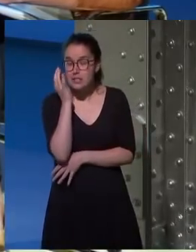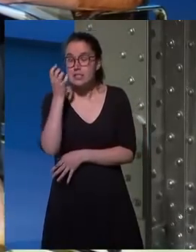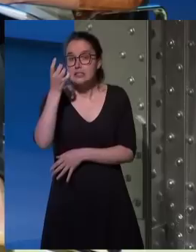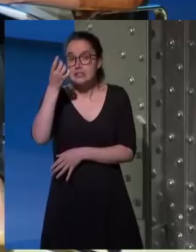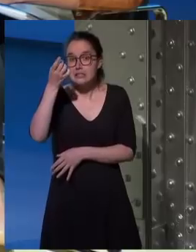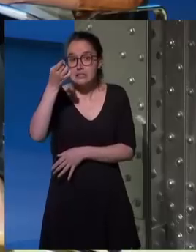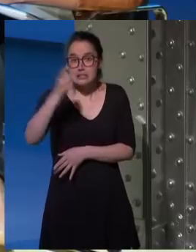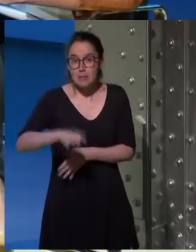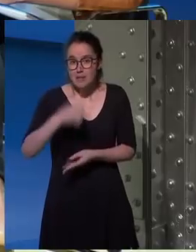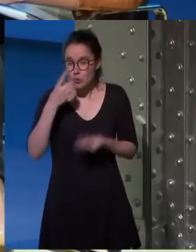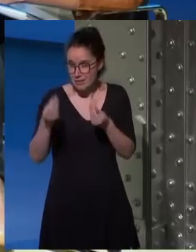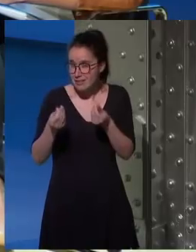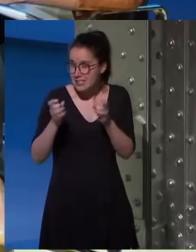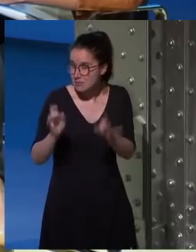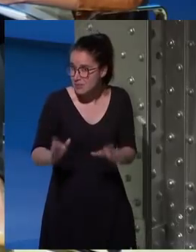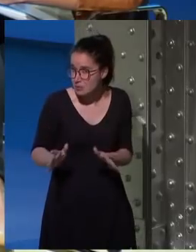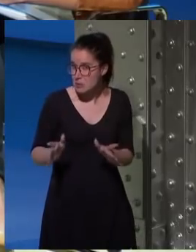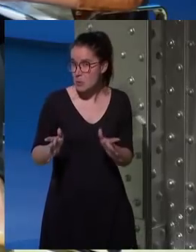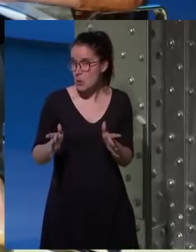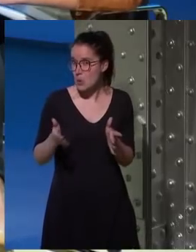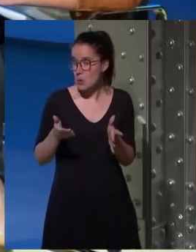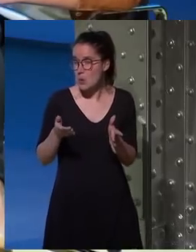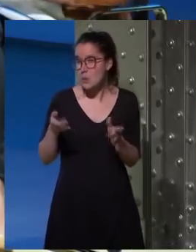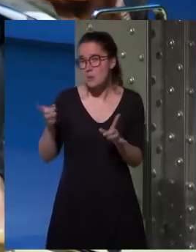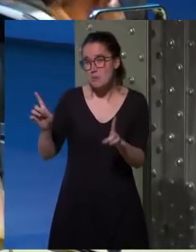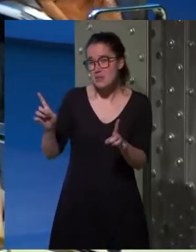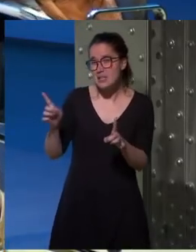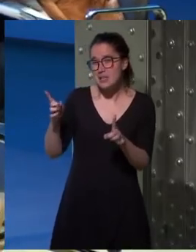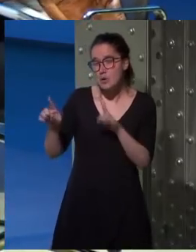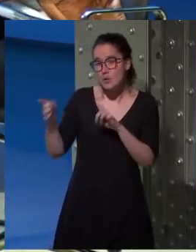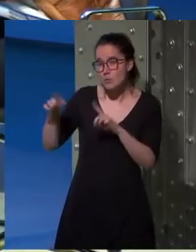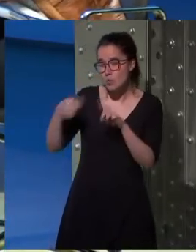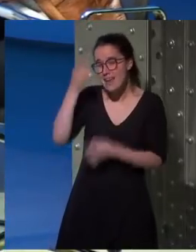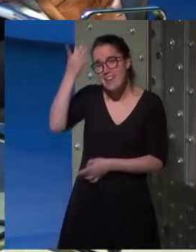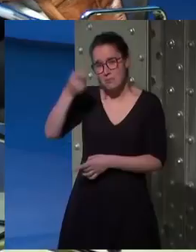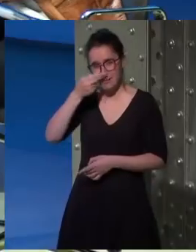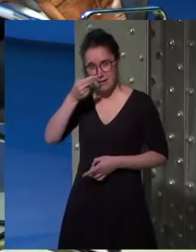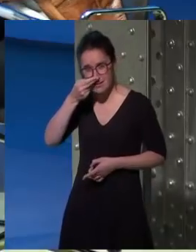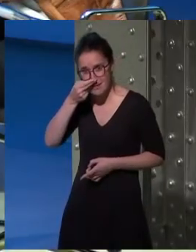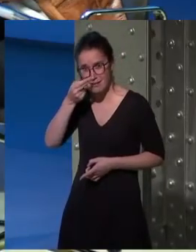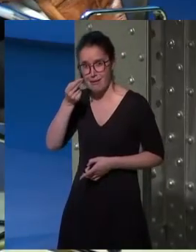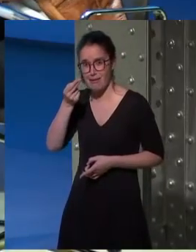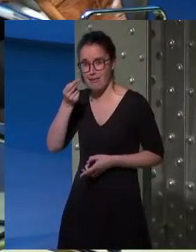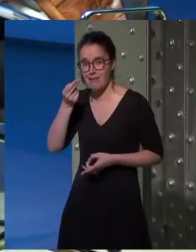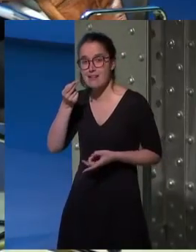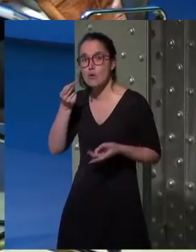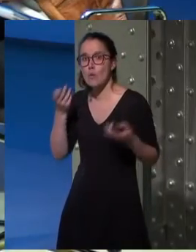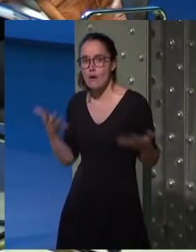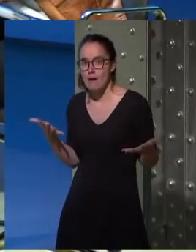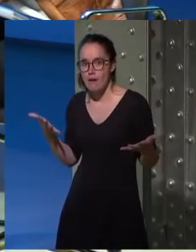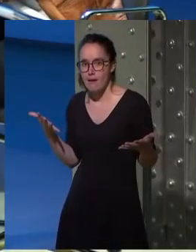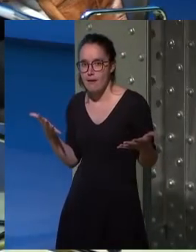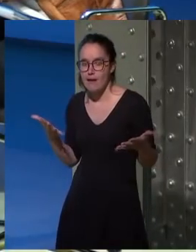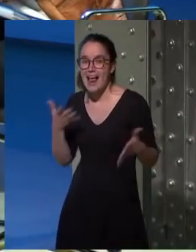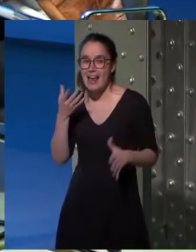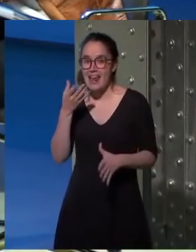también percibes un poco esa y luego una idea que me parece interesante y que es